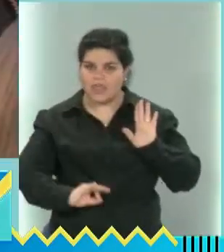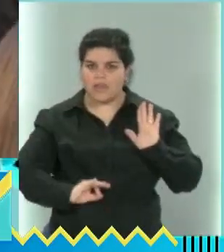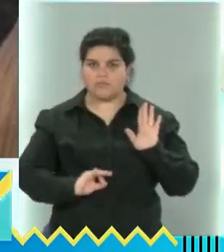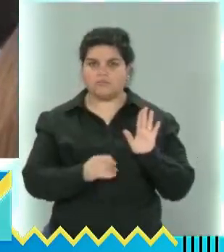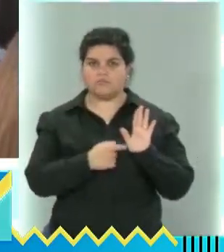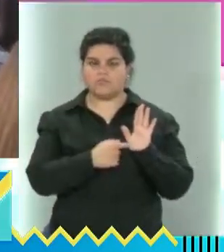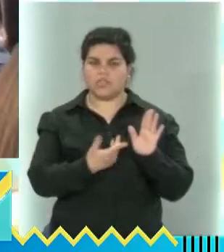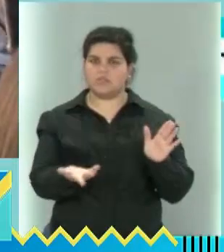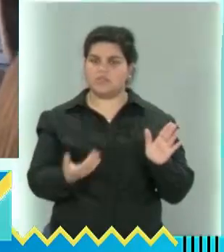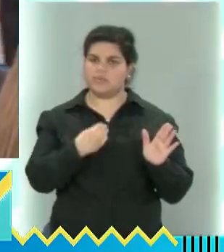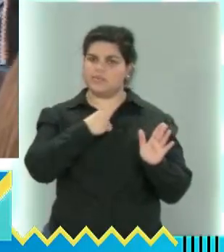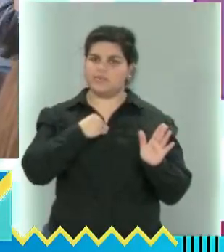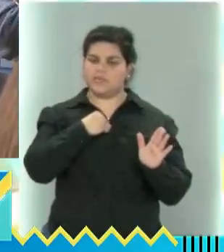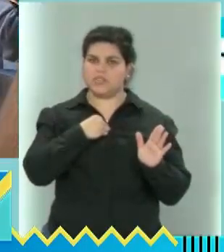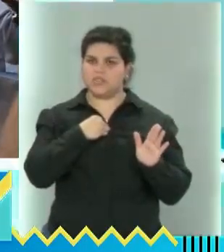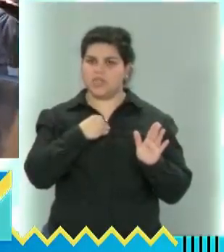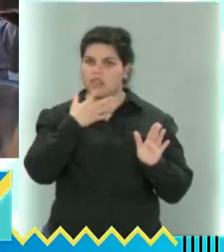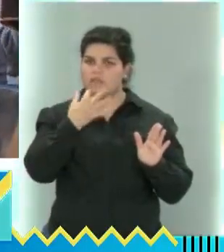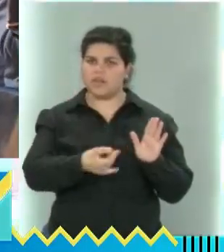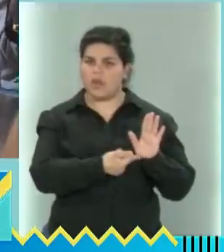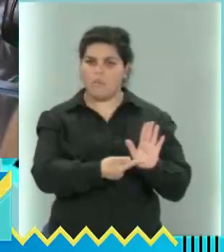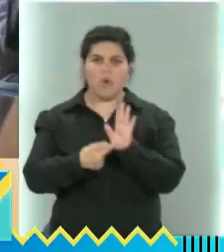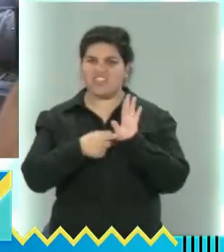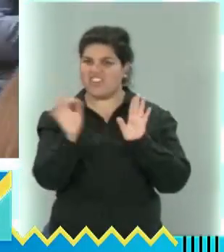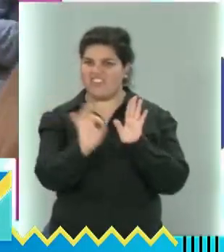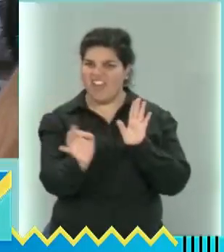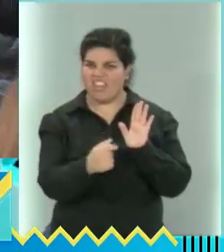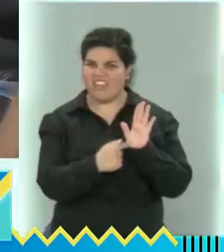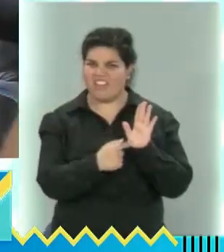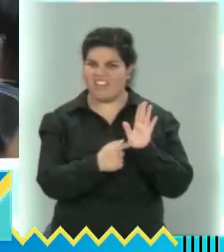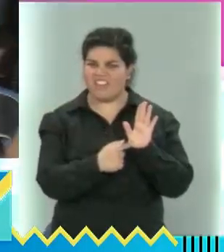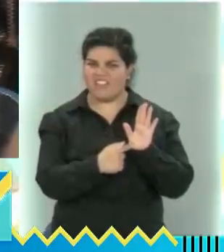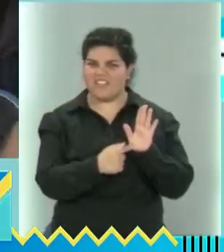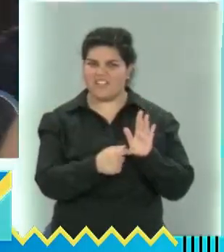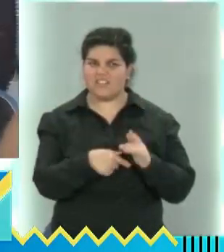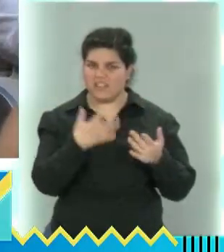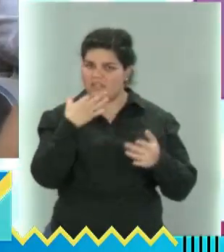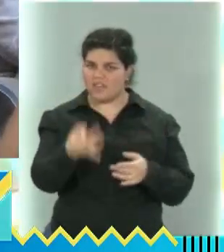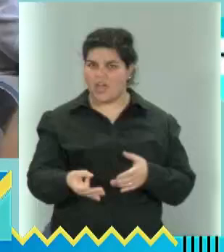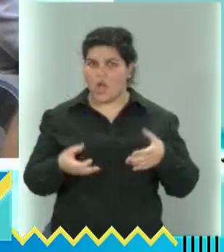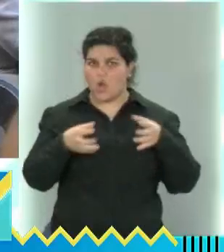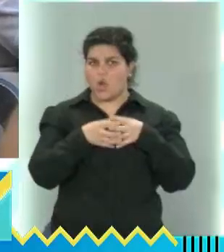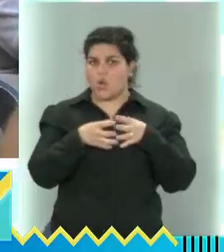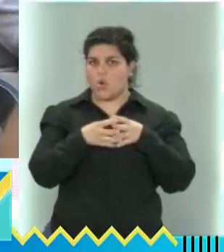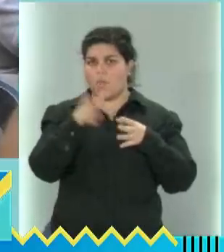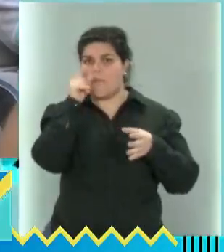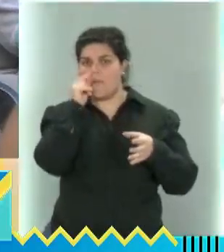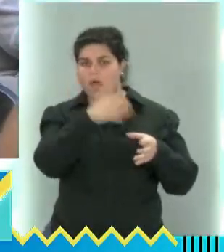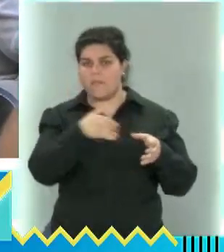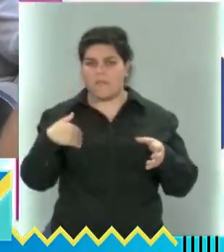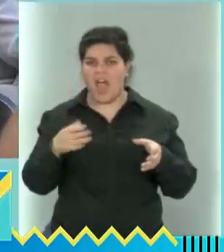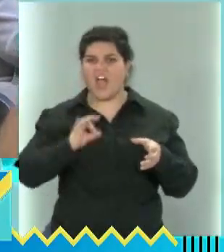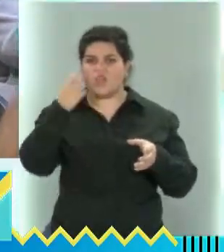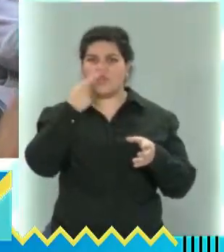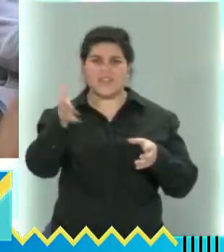me quedó pegada esa palabra, invisible, porque es verdad, ha sido un trabajo invisible. Nosotros, el grupo de padres autoconvocados desde el 2016,